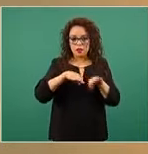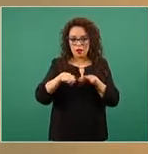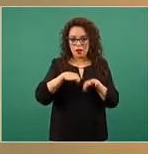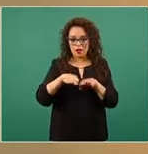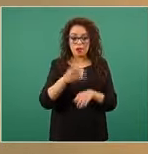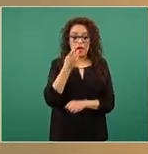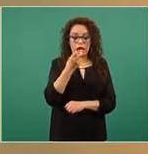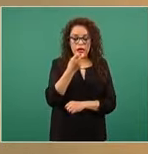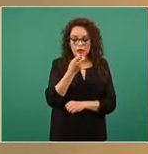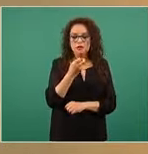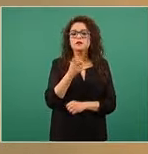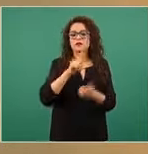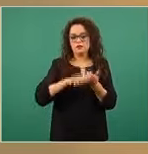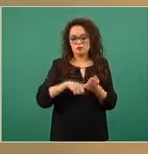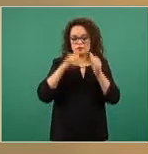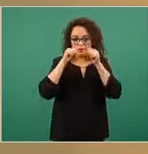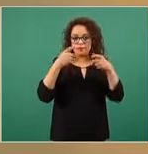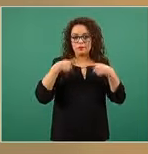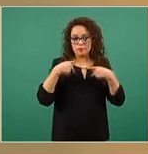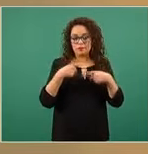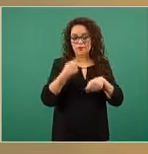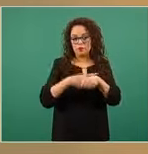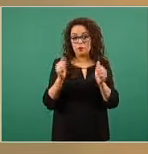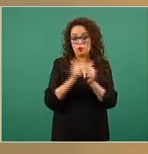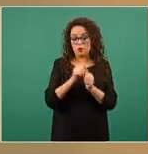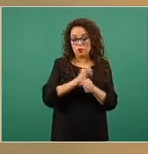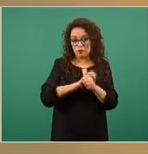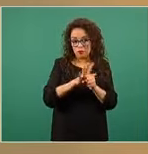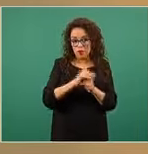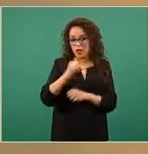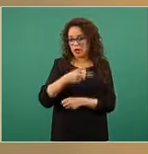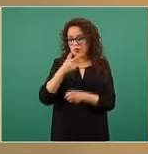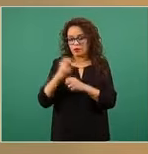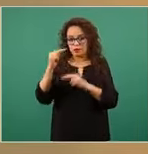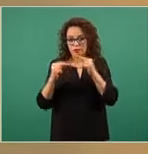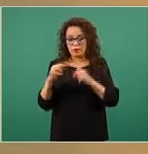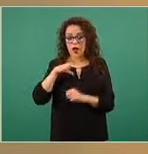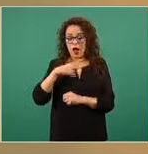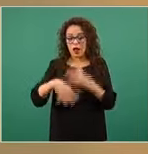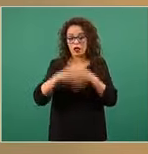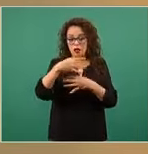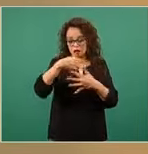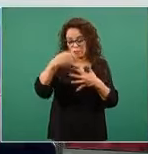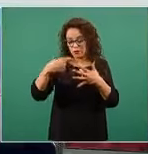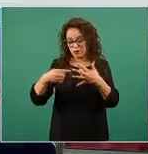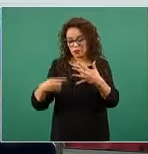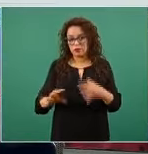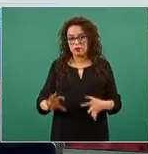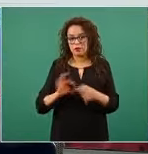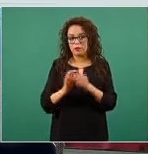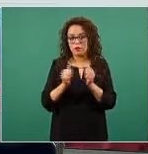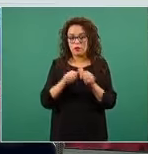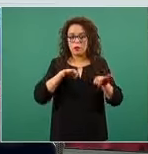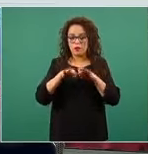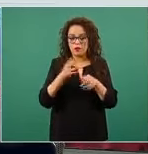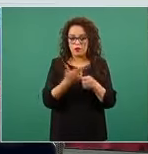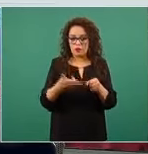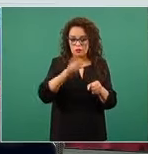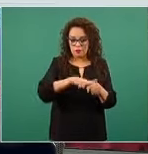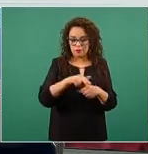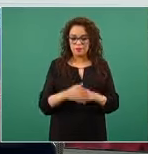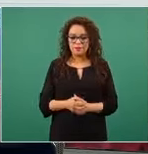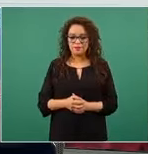primera y segunda línea. Son 11 categorías laborales que están en esa condición. Eso continúa. Y estamos